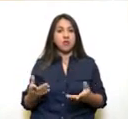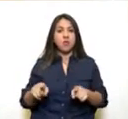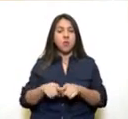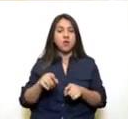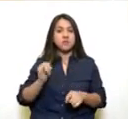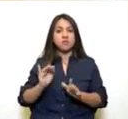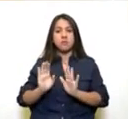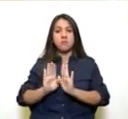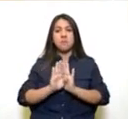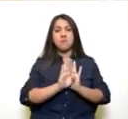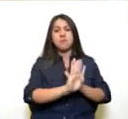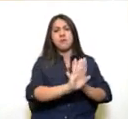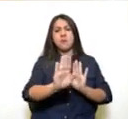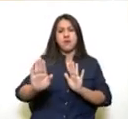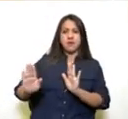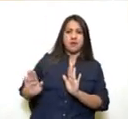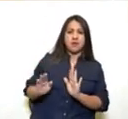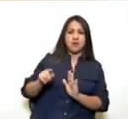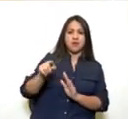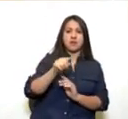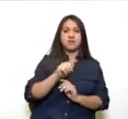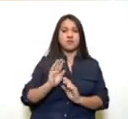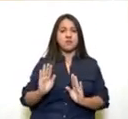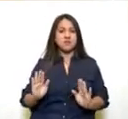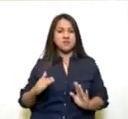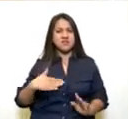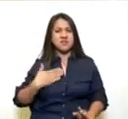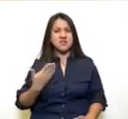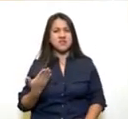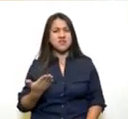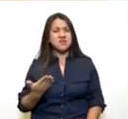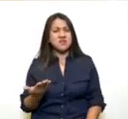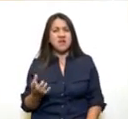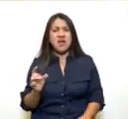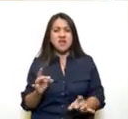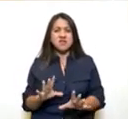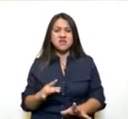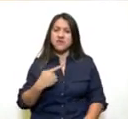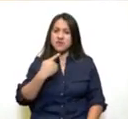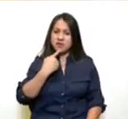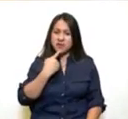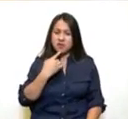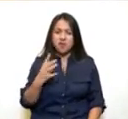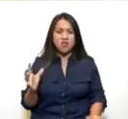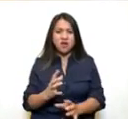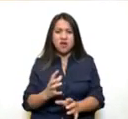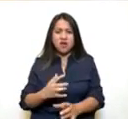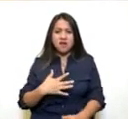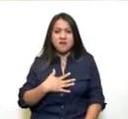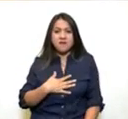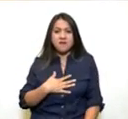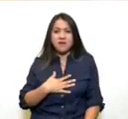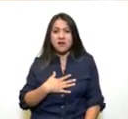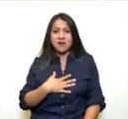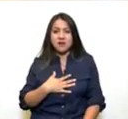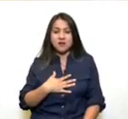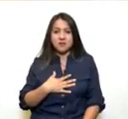eso es terrible sentirse de esa forma depende